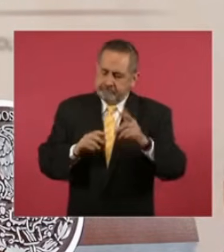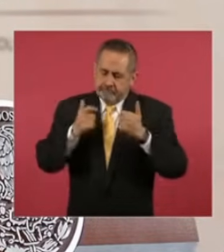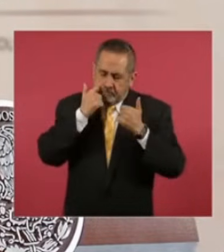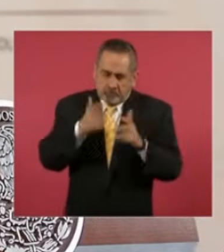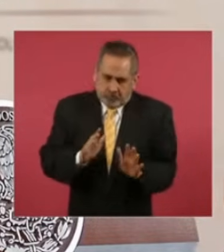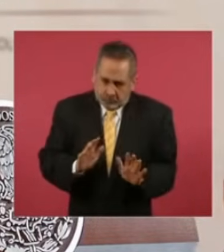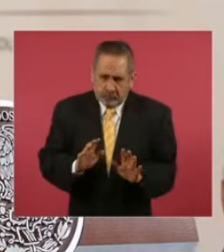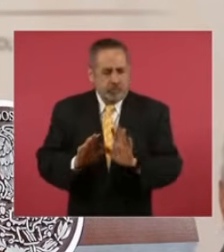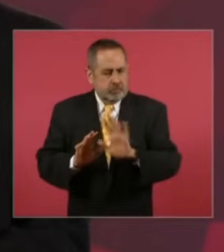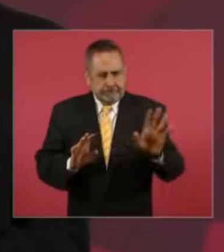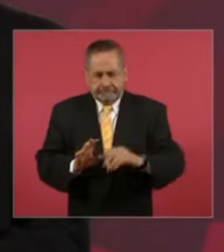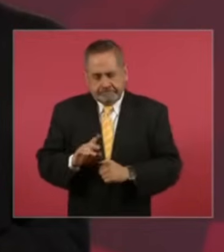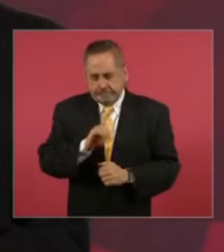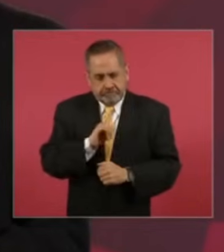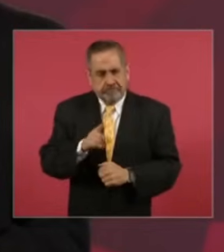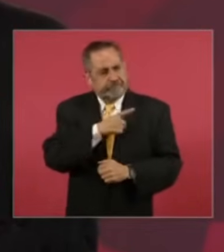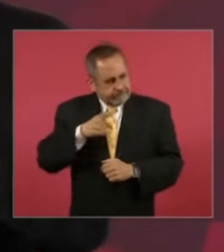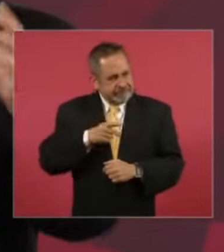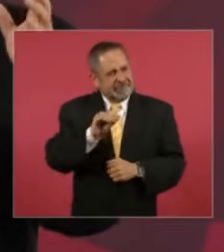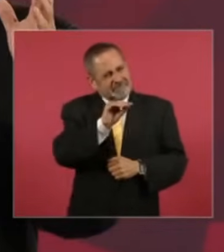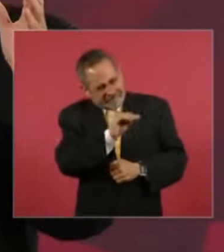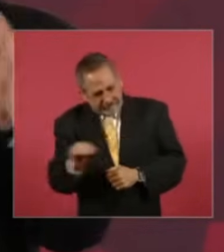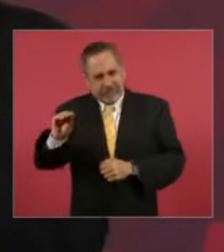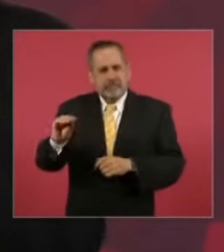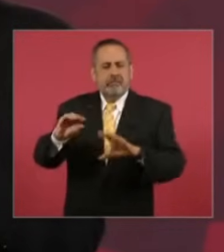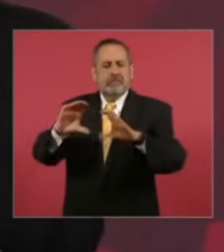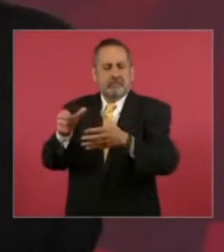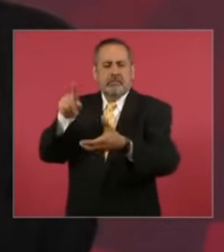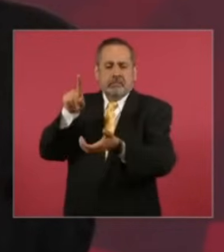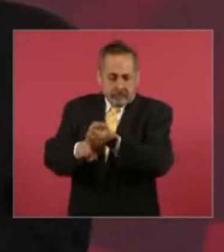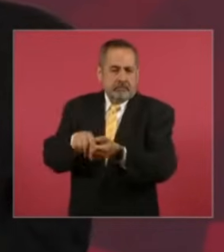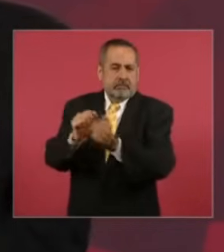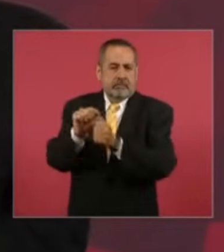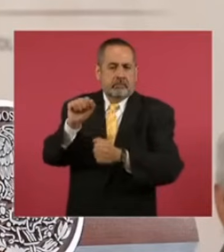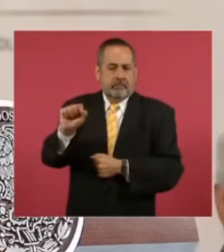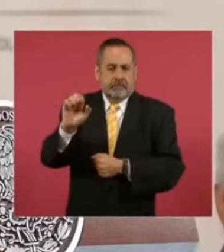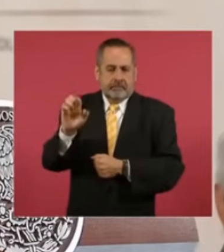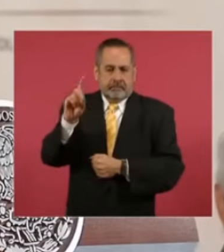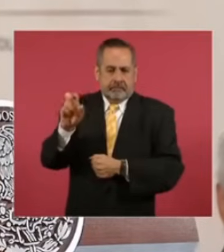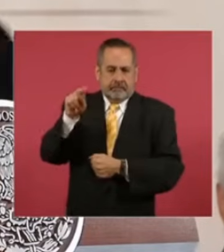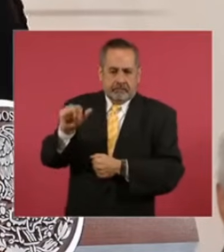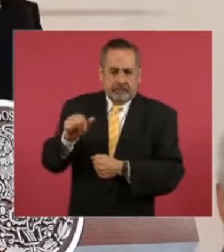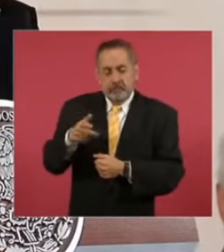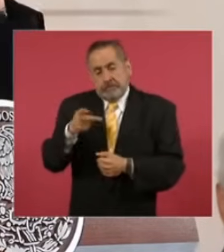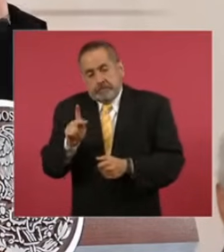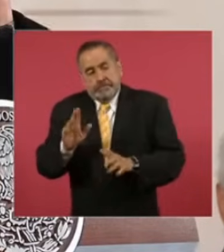Sí. No, tiene que quedar en la Secretaría de la Defensa. Pero